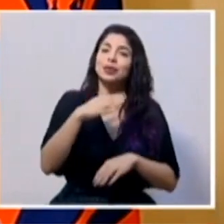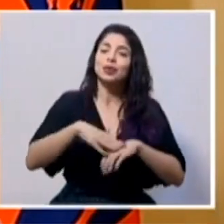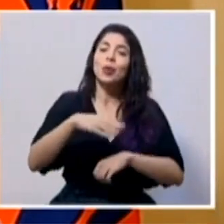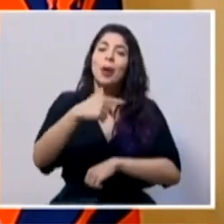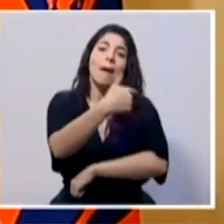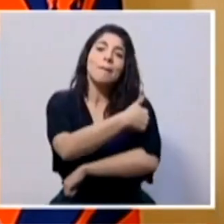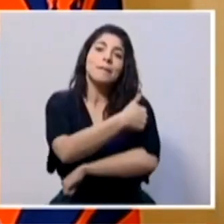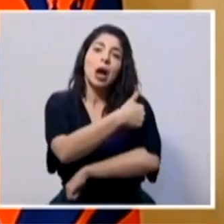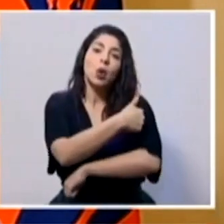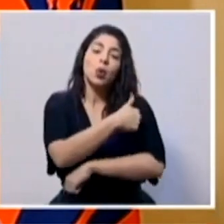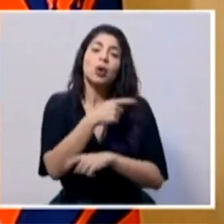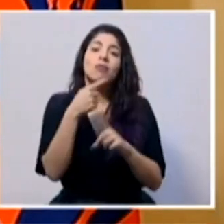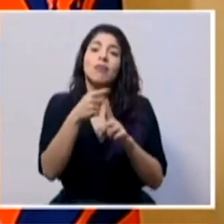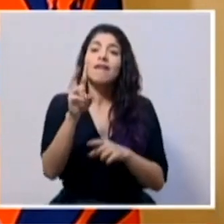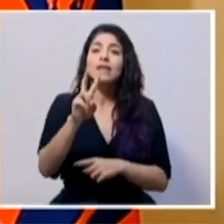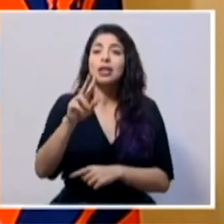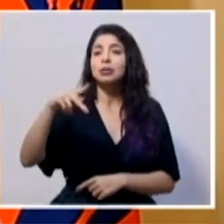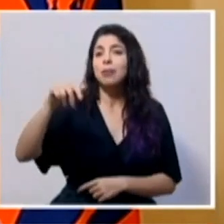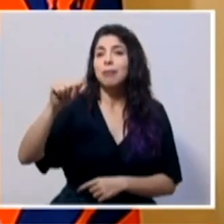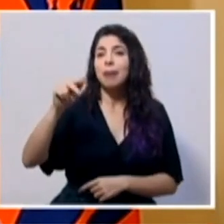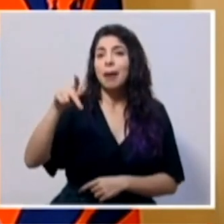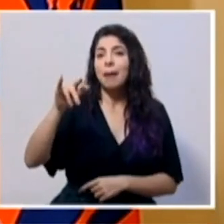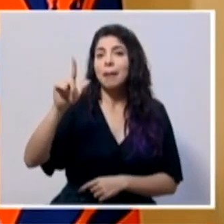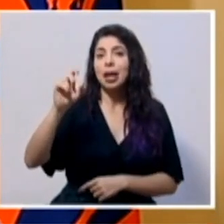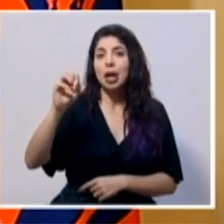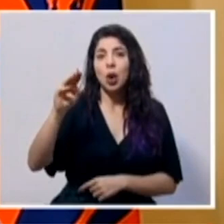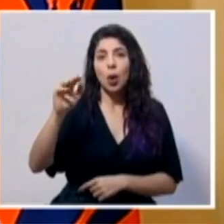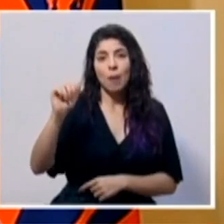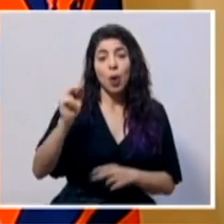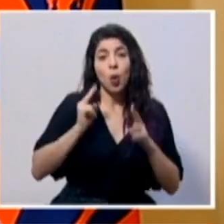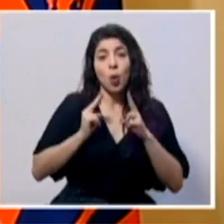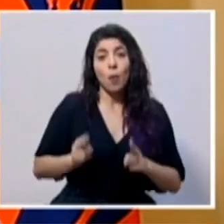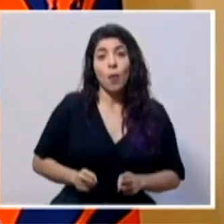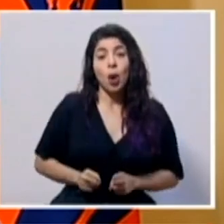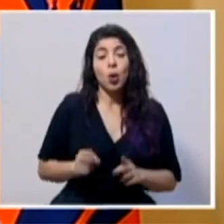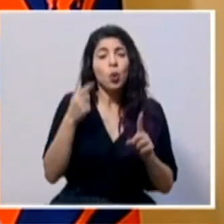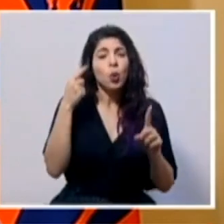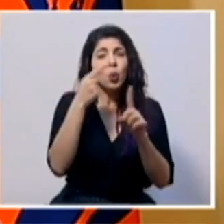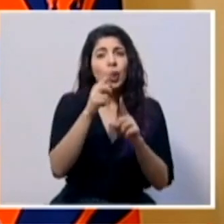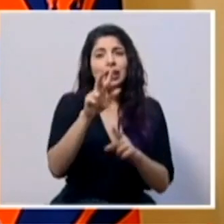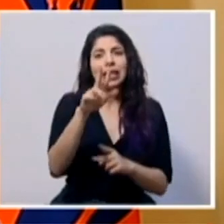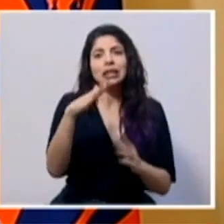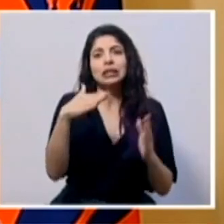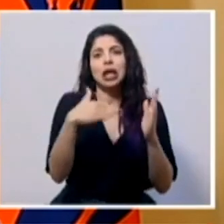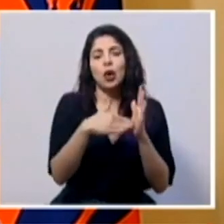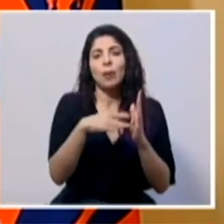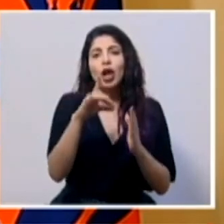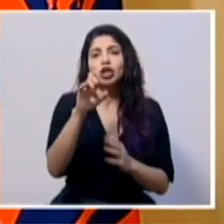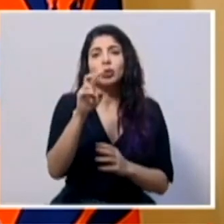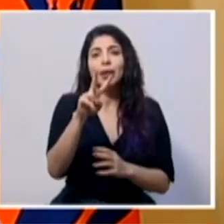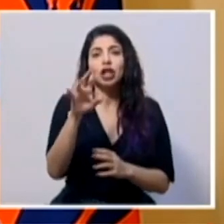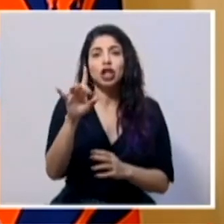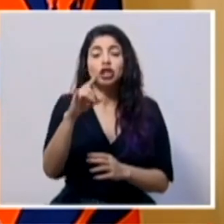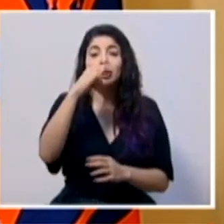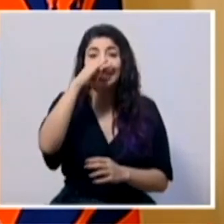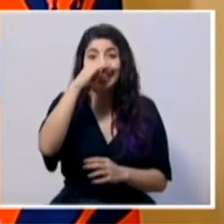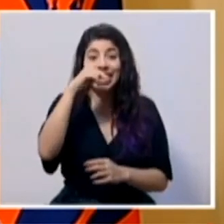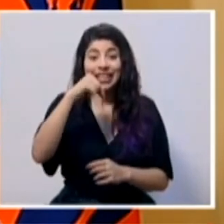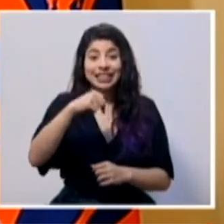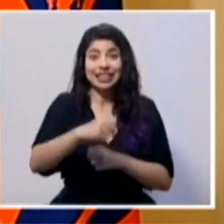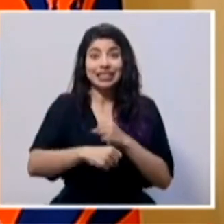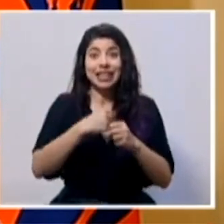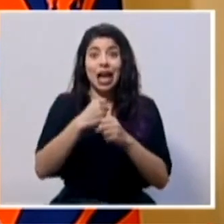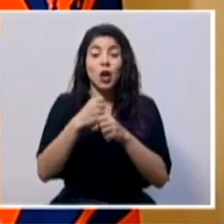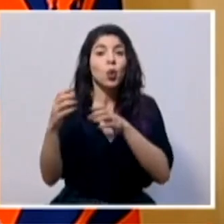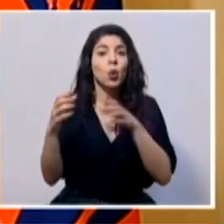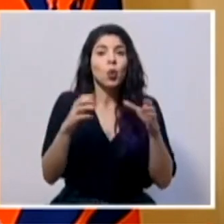vacunación contra el virus de papiloma humano, el grupo meta de este año son 35.828 niñas que cumplen 10 años